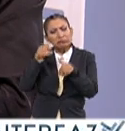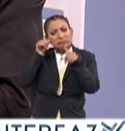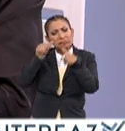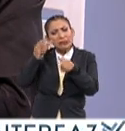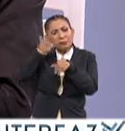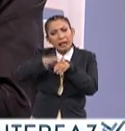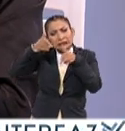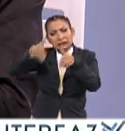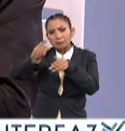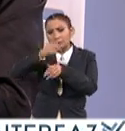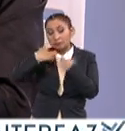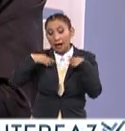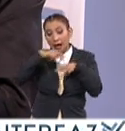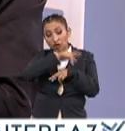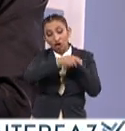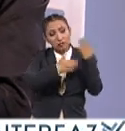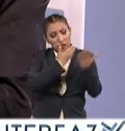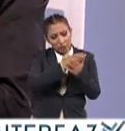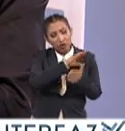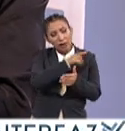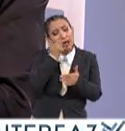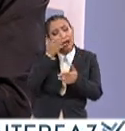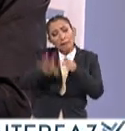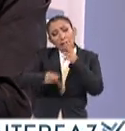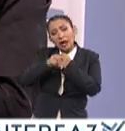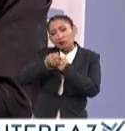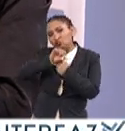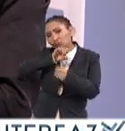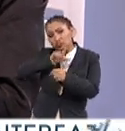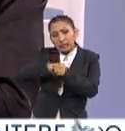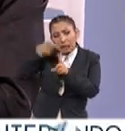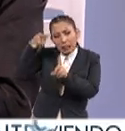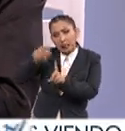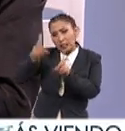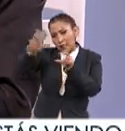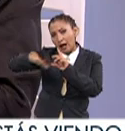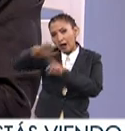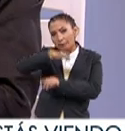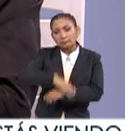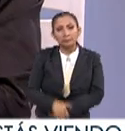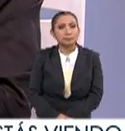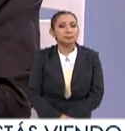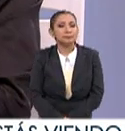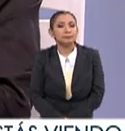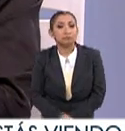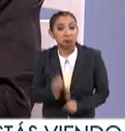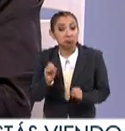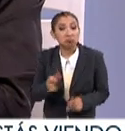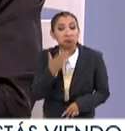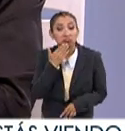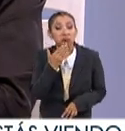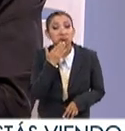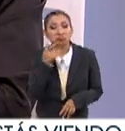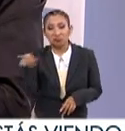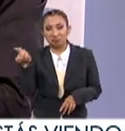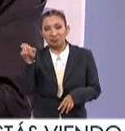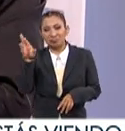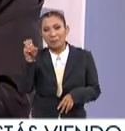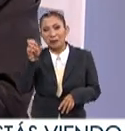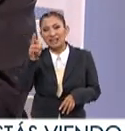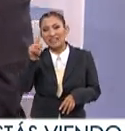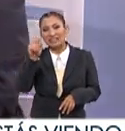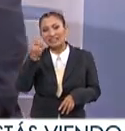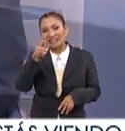abocarnos también a profesores en servicio que quieran especializarse en estos ámbitos. Correcto. Muy bien. Pues doctora María